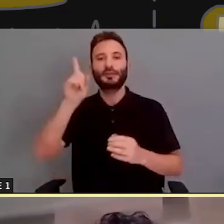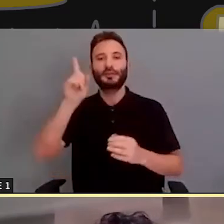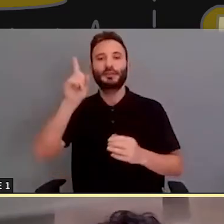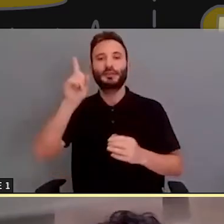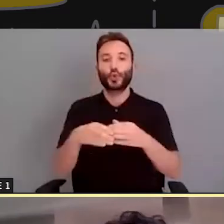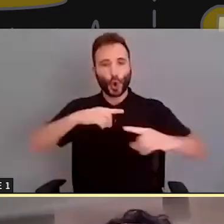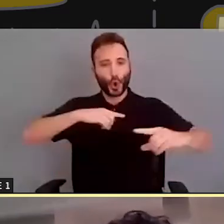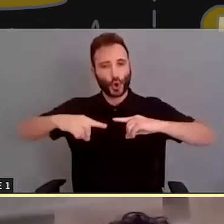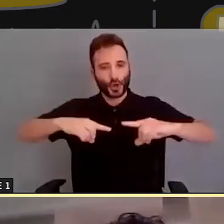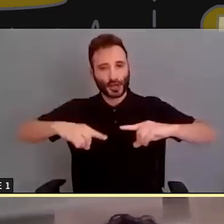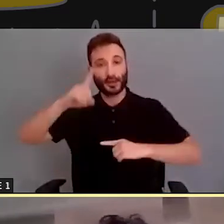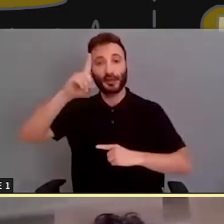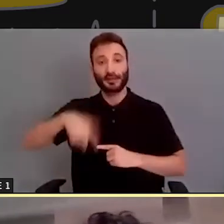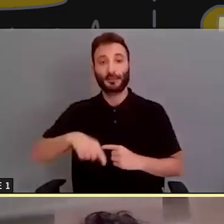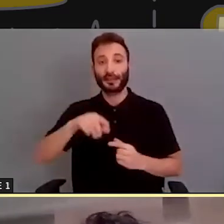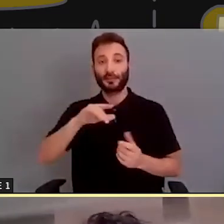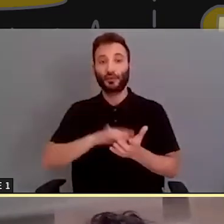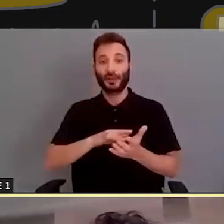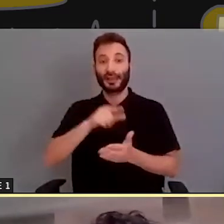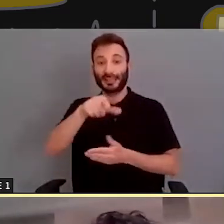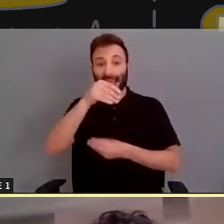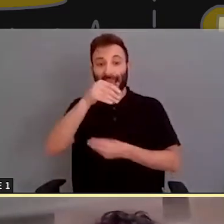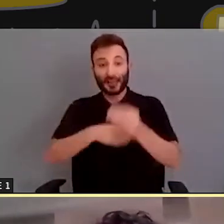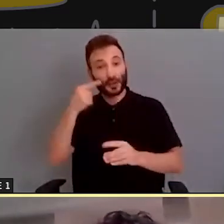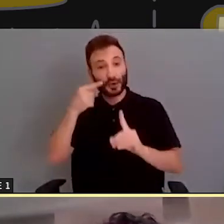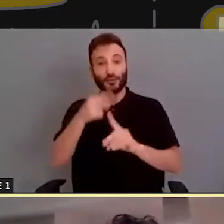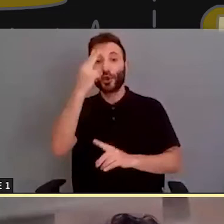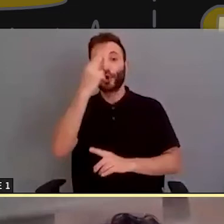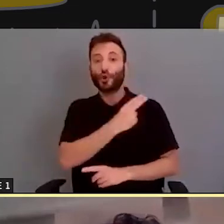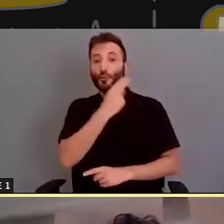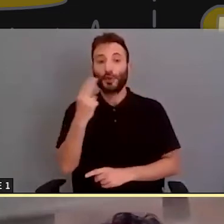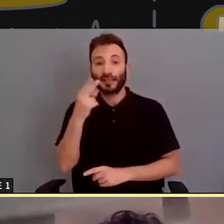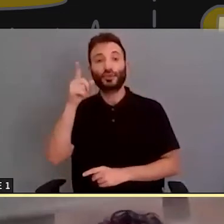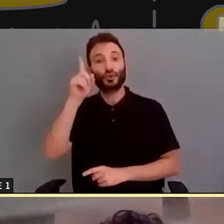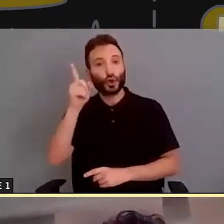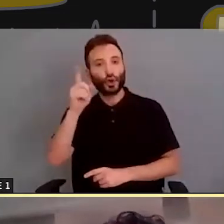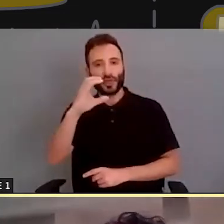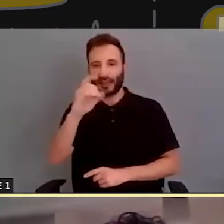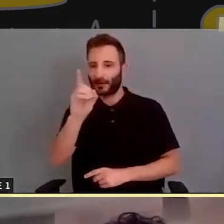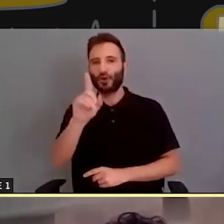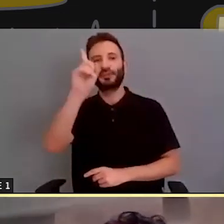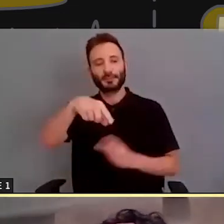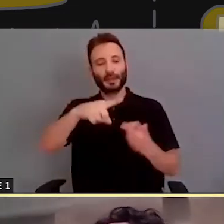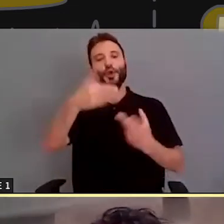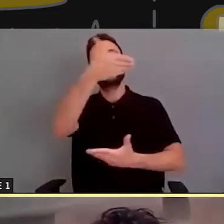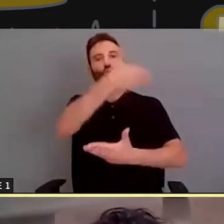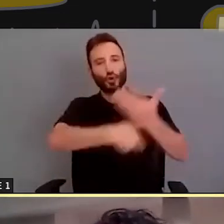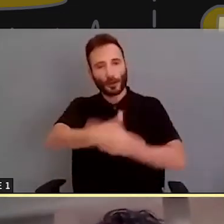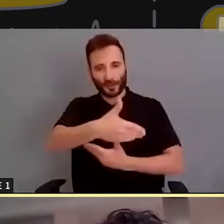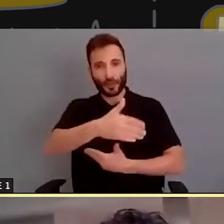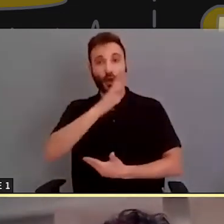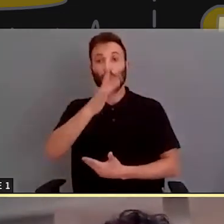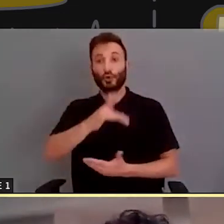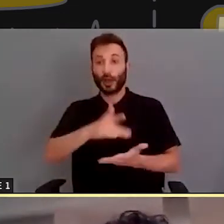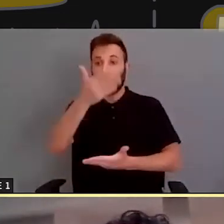etcétera. Pero C no es solo de compromiso de estas tres instituciones, también C es de colaboración, porque hemos tenido la colaboración de